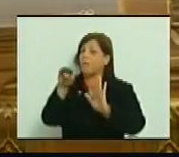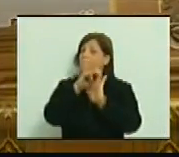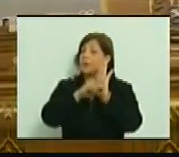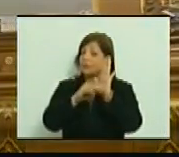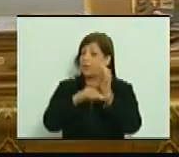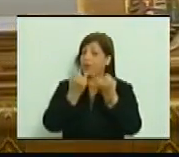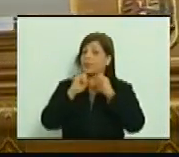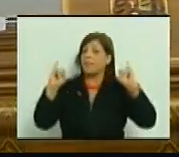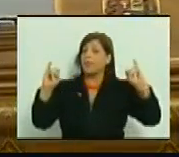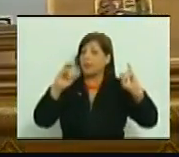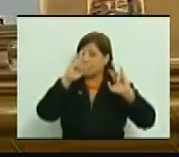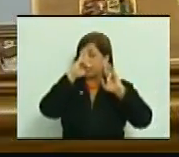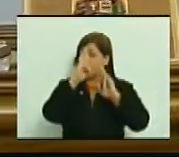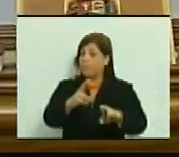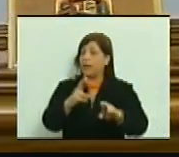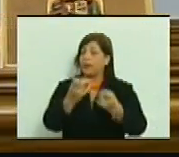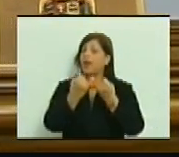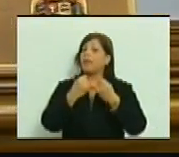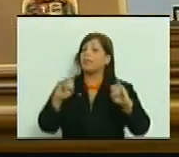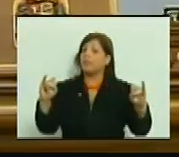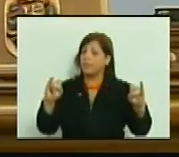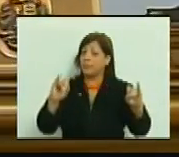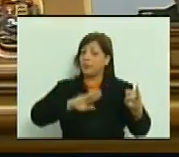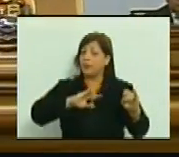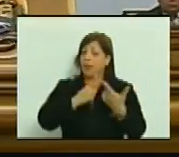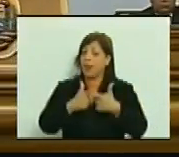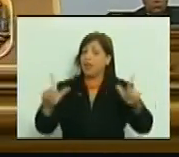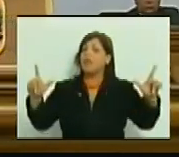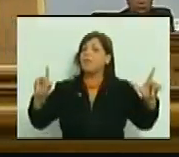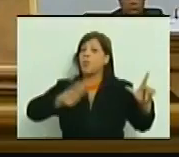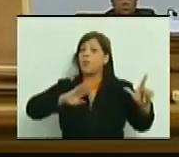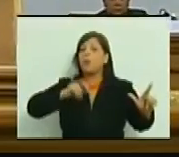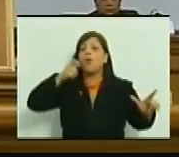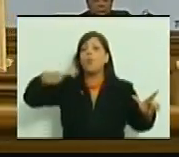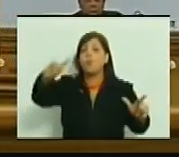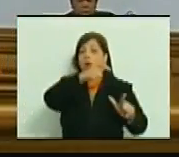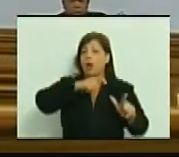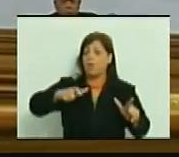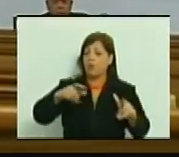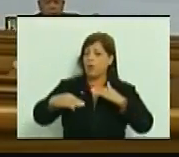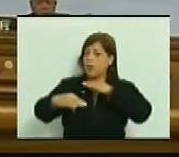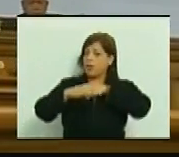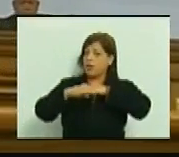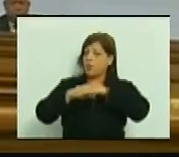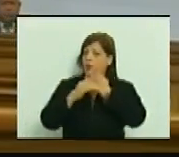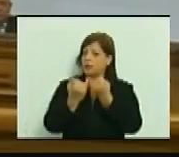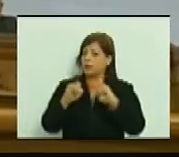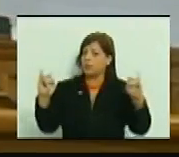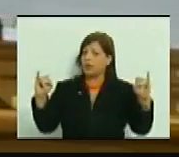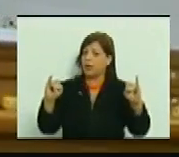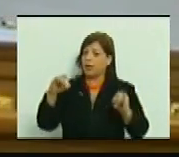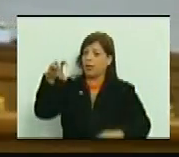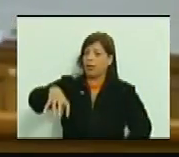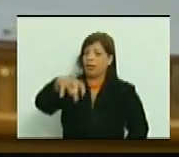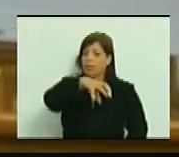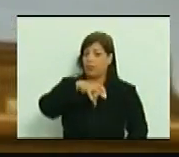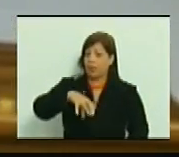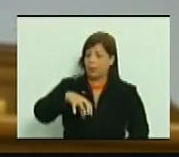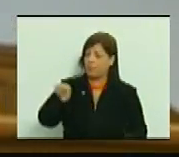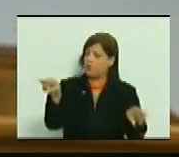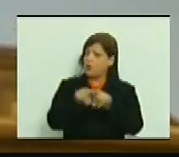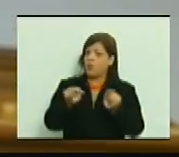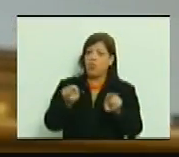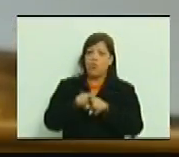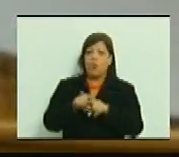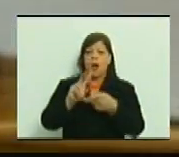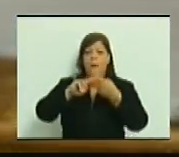de independencia, soberanía, libre determinación de los pueblos e igualdad soberana de los estados, así como el derecho